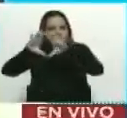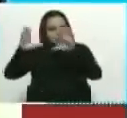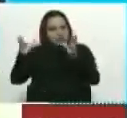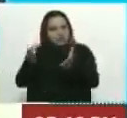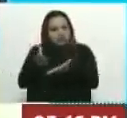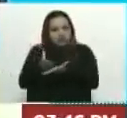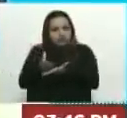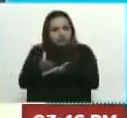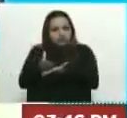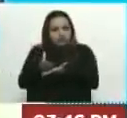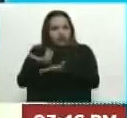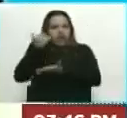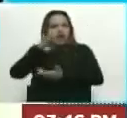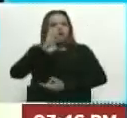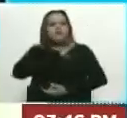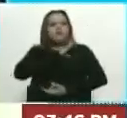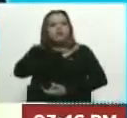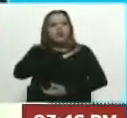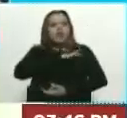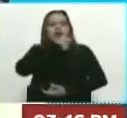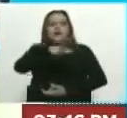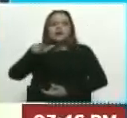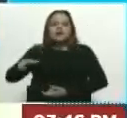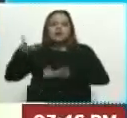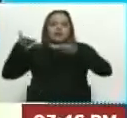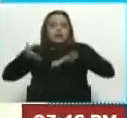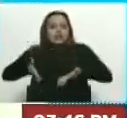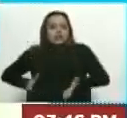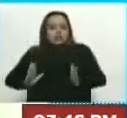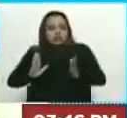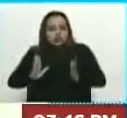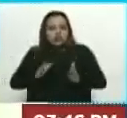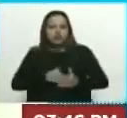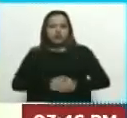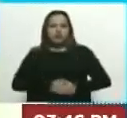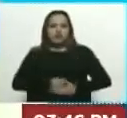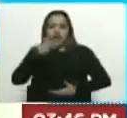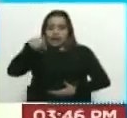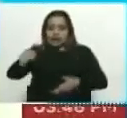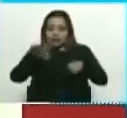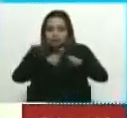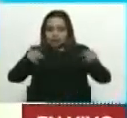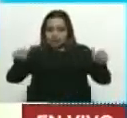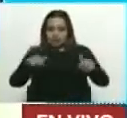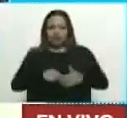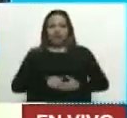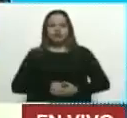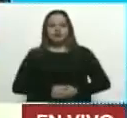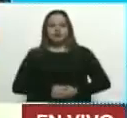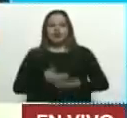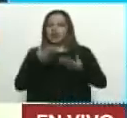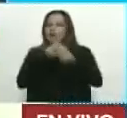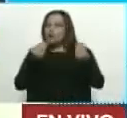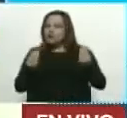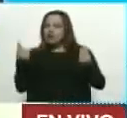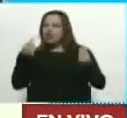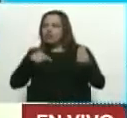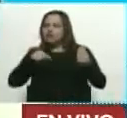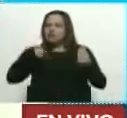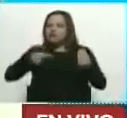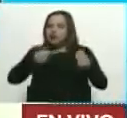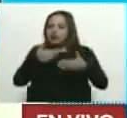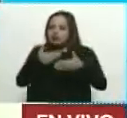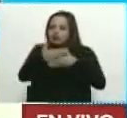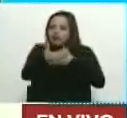le pertenecía a los que habían nacido en estas tierras. Y mucho más adelante, dijo